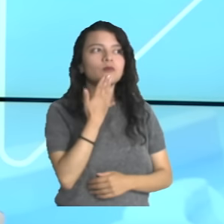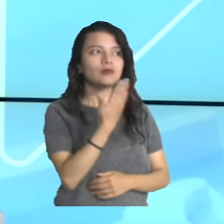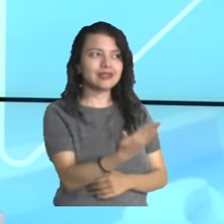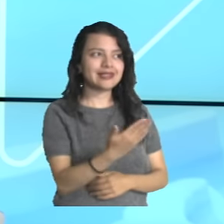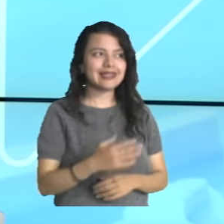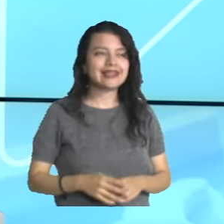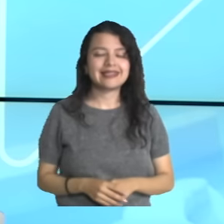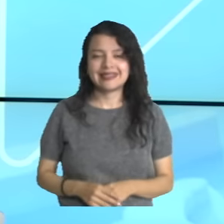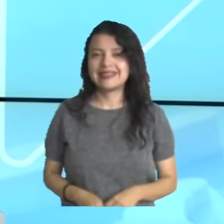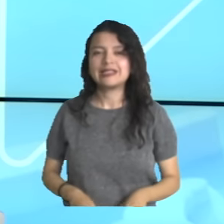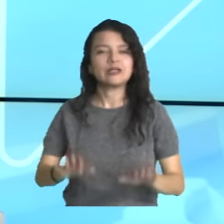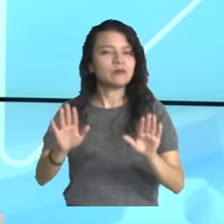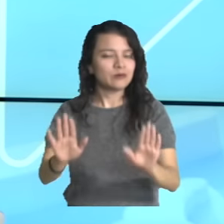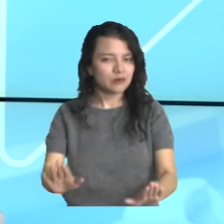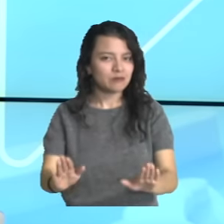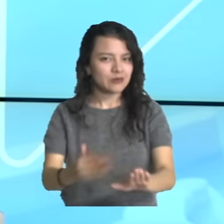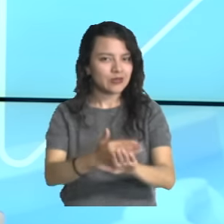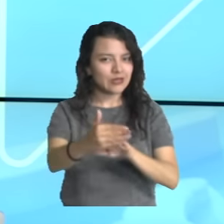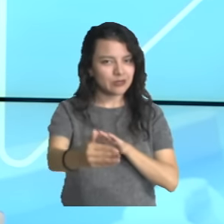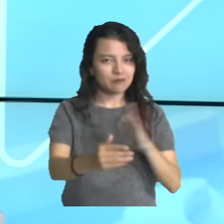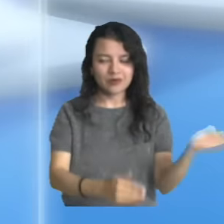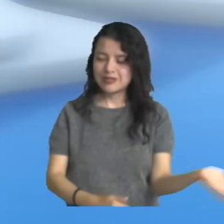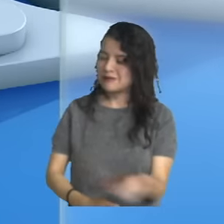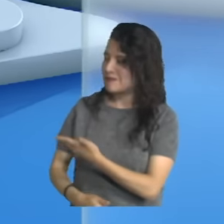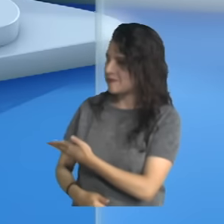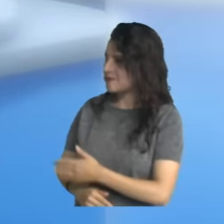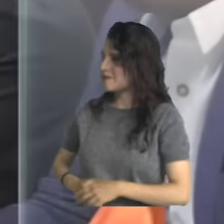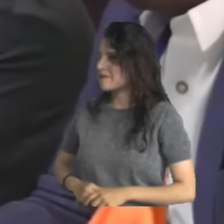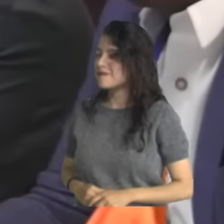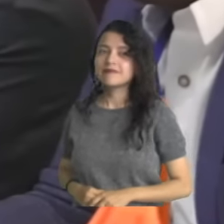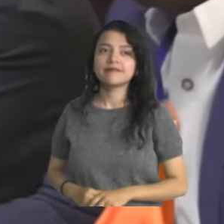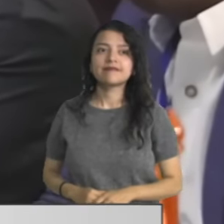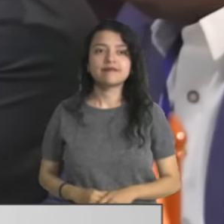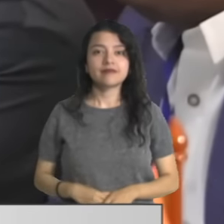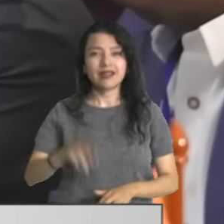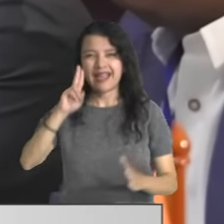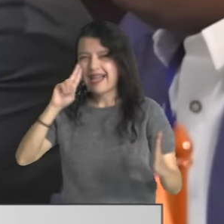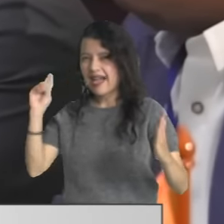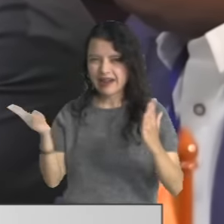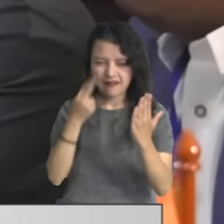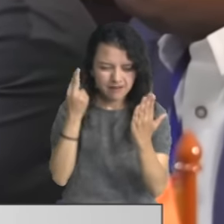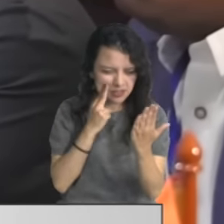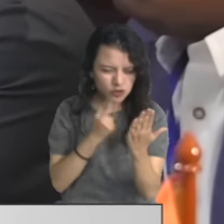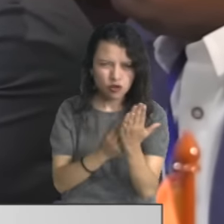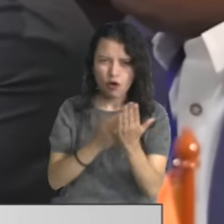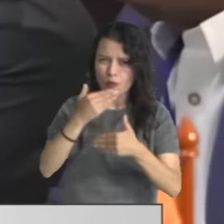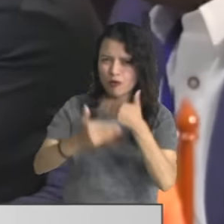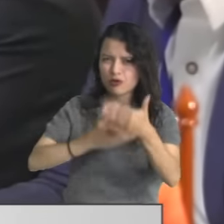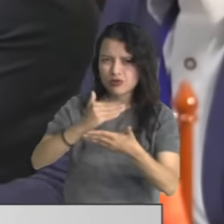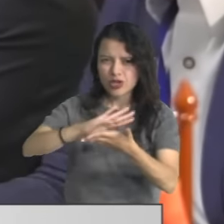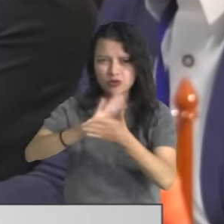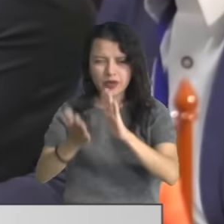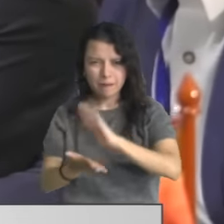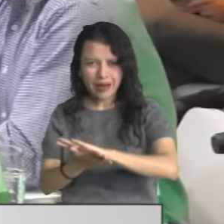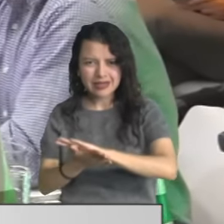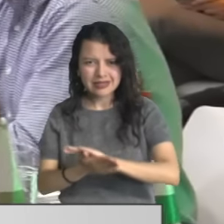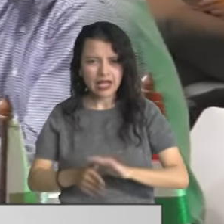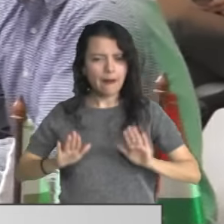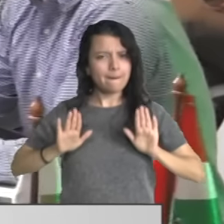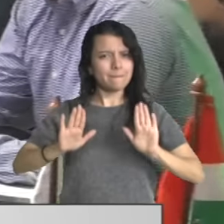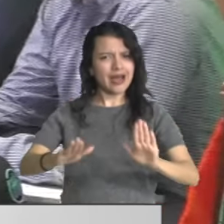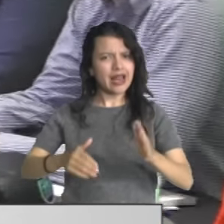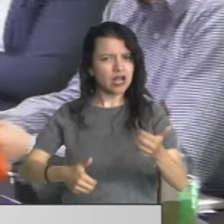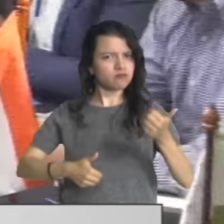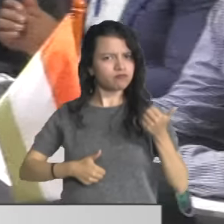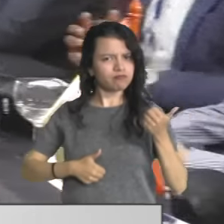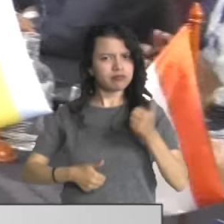en Noticentro 1 CMI y al regresar es... A revisión, cese el fuego con las disidencias de alias Calarcá,